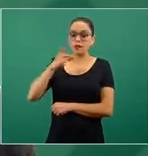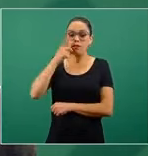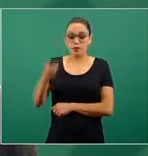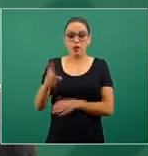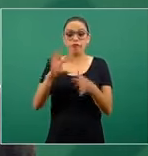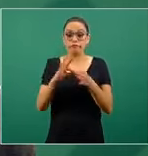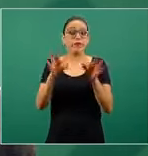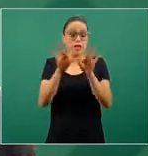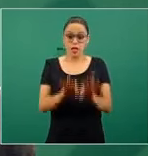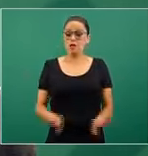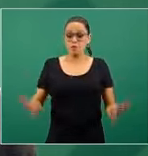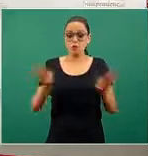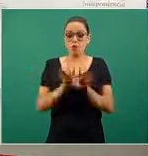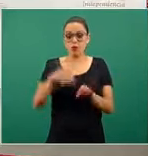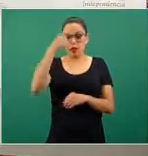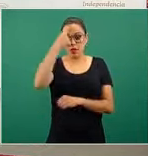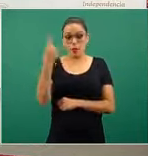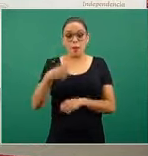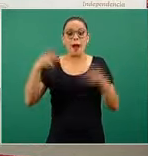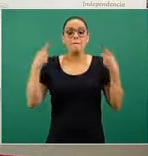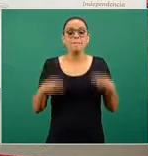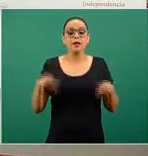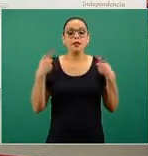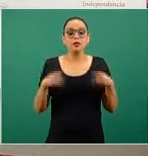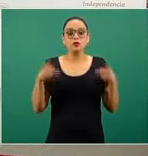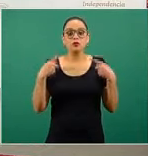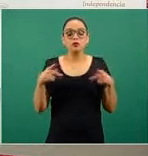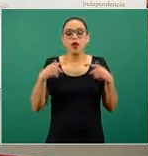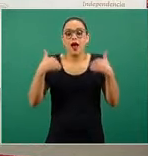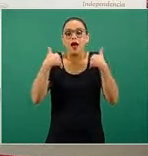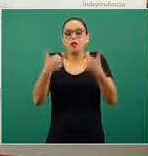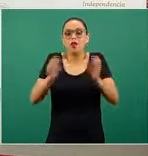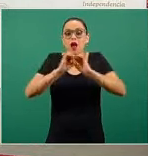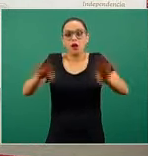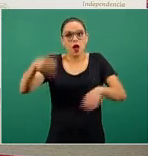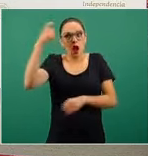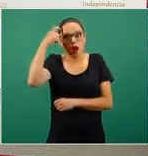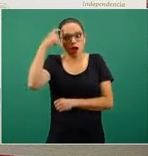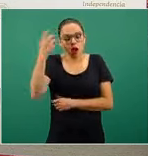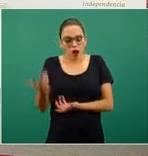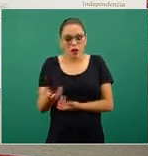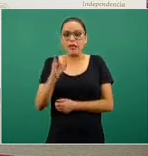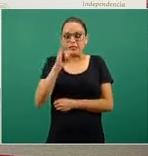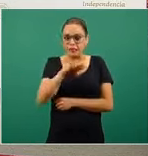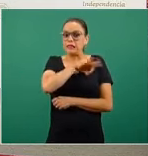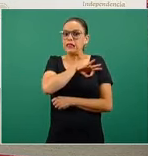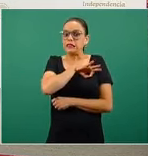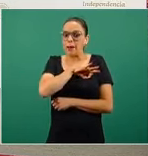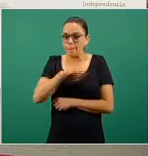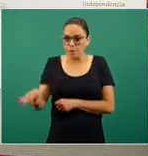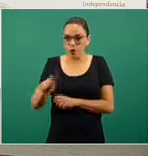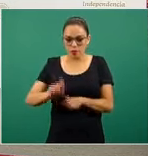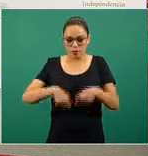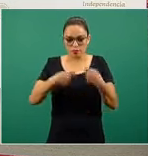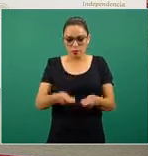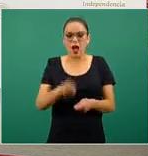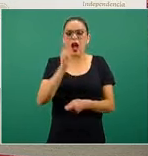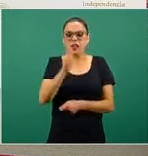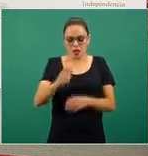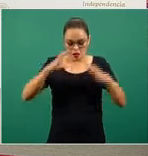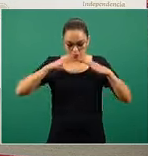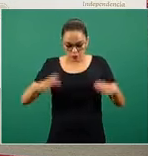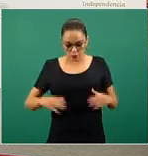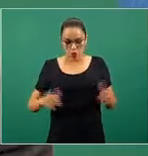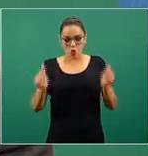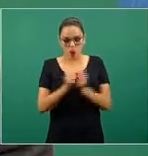relevante para que la población esté consciente de lo que sí se logra con la vacunación y de las limitaciones, lo que no se